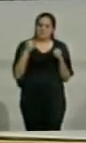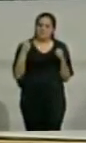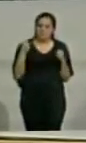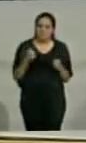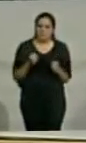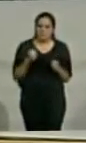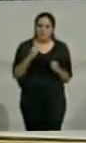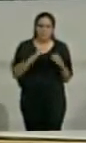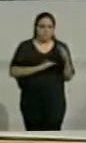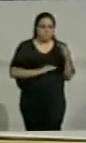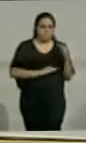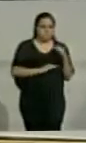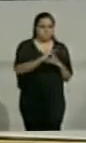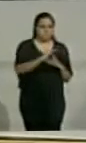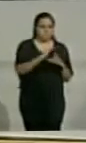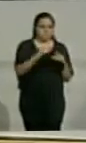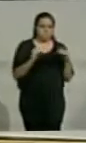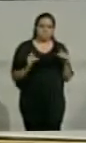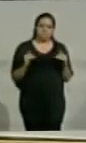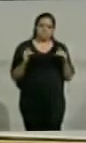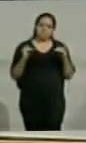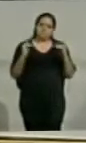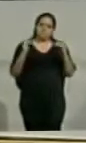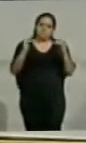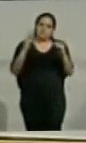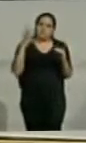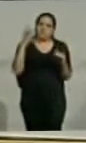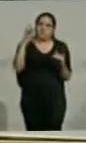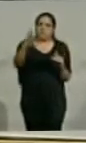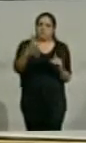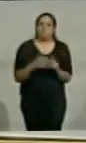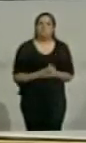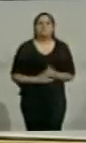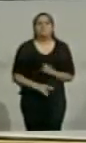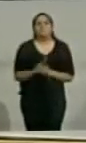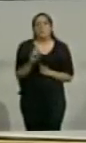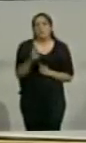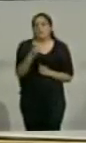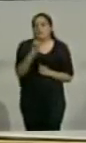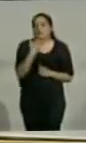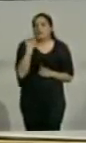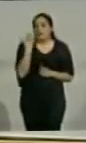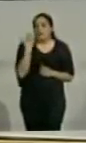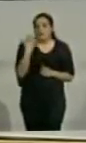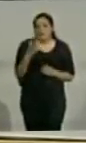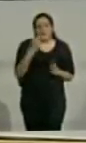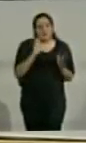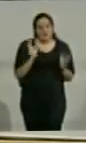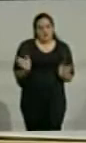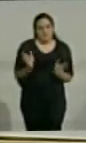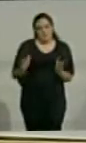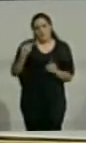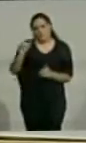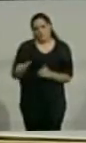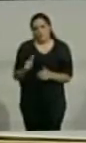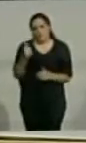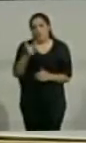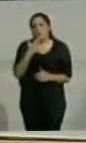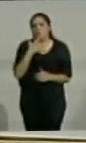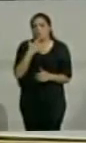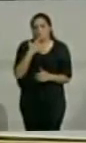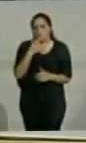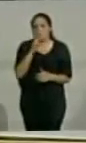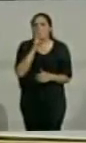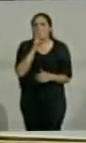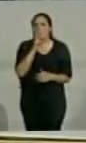nuestro crecimiento equilibrado de largo plazo. Impulsaremos una nueva política de aprovechamiento de aguas pluviales, de uso